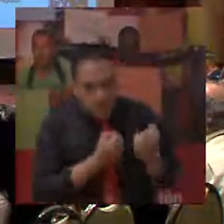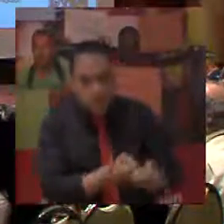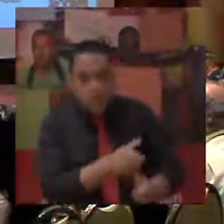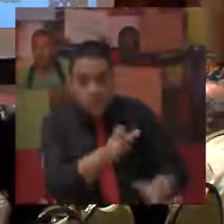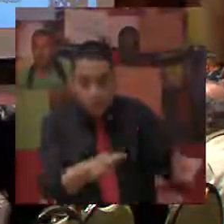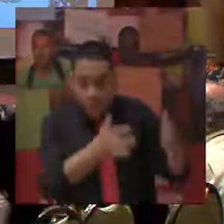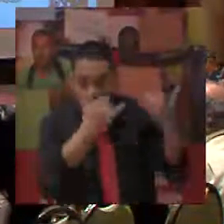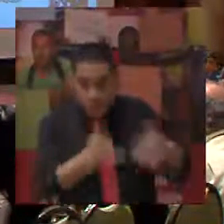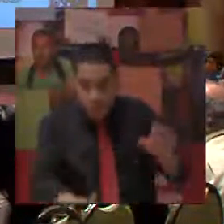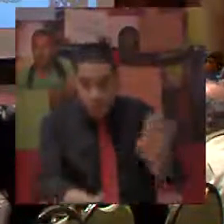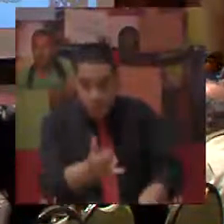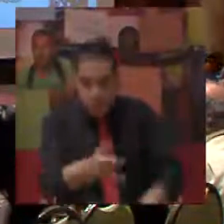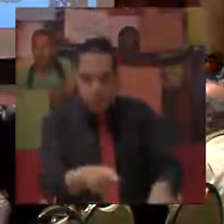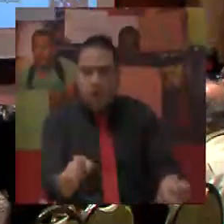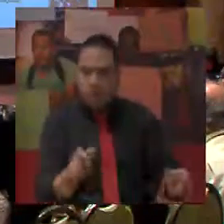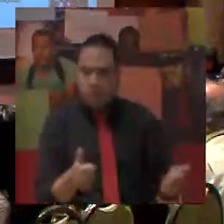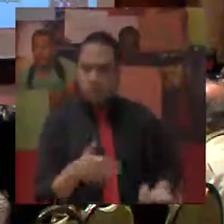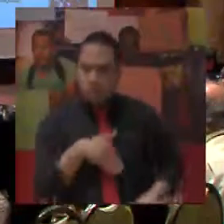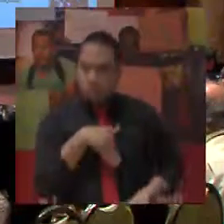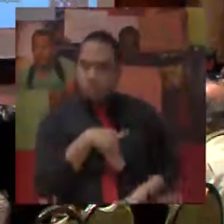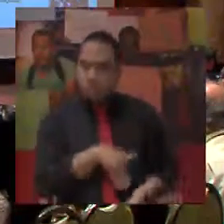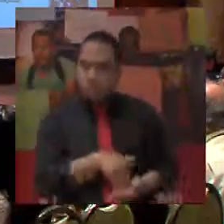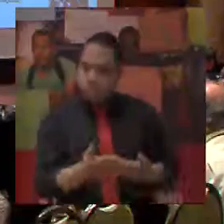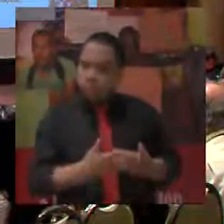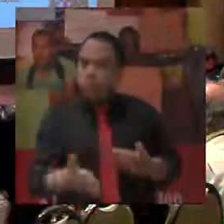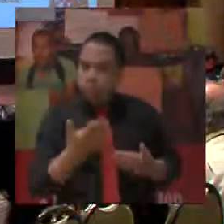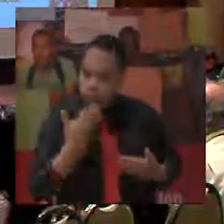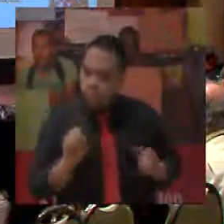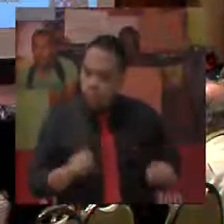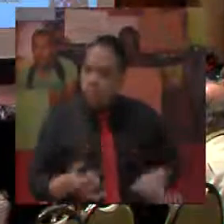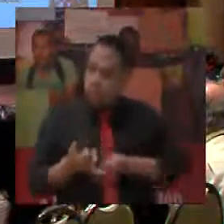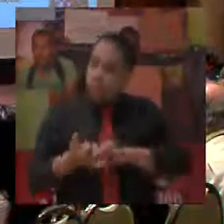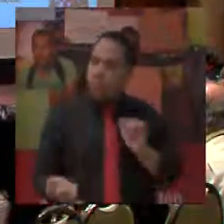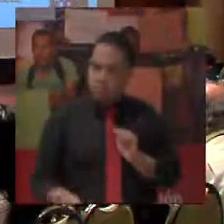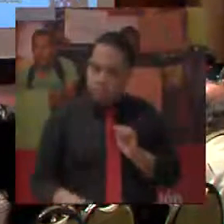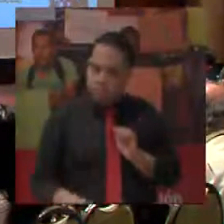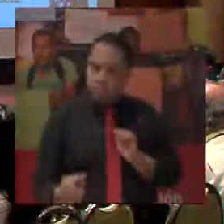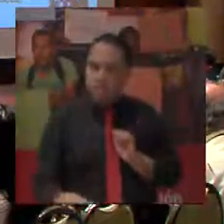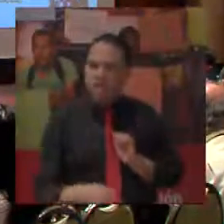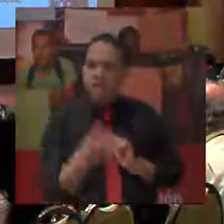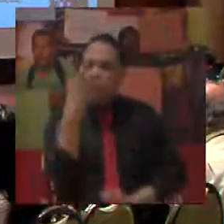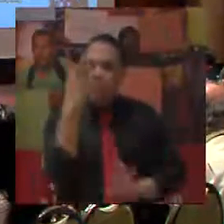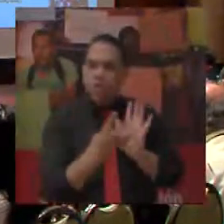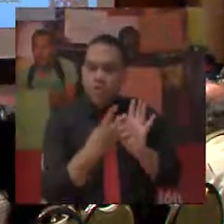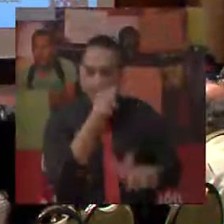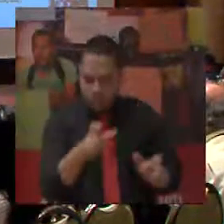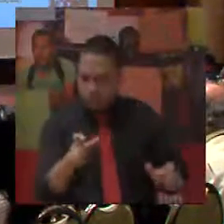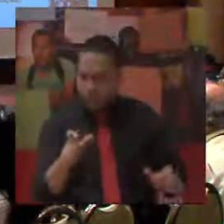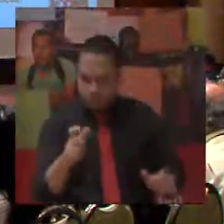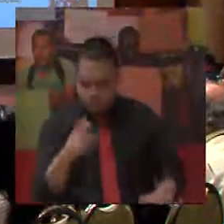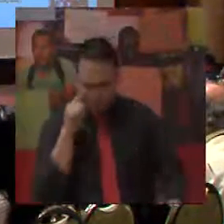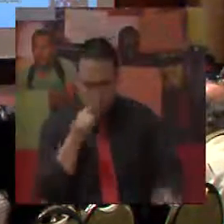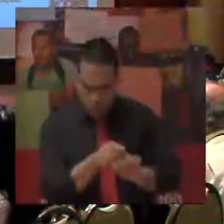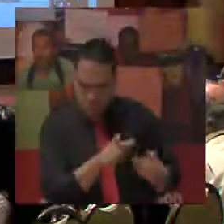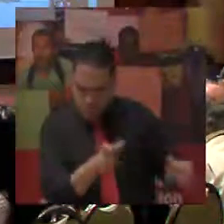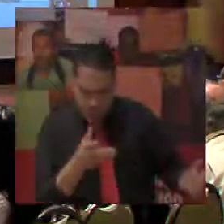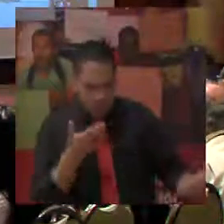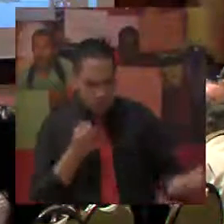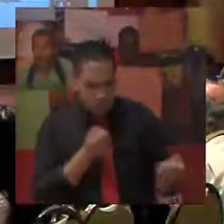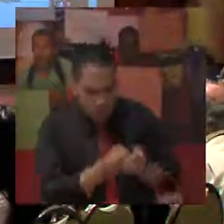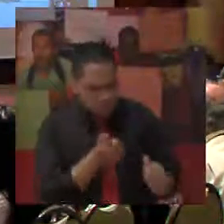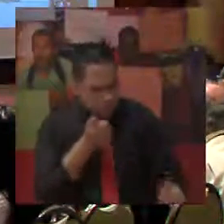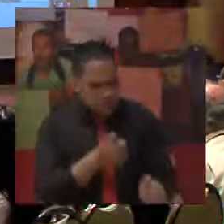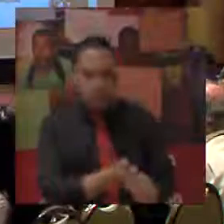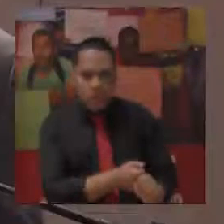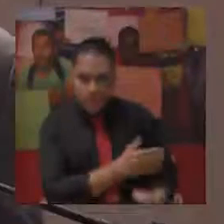culminan sean sostenibles. Nos propusimos el año pasado acompañar a 4.000 personas para que culminaran de manera exitosa su